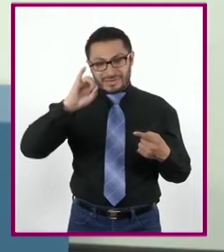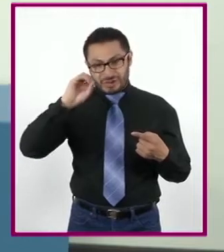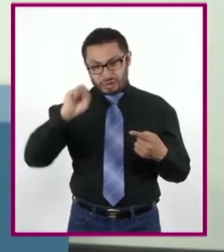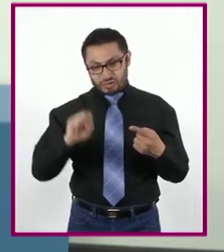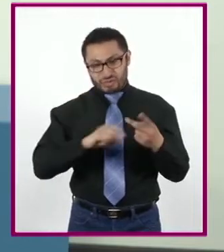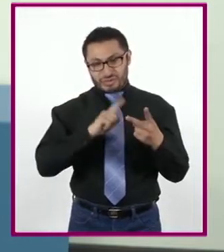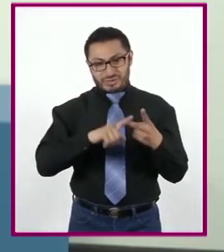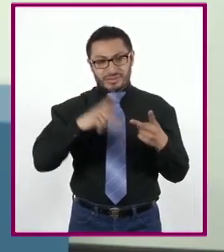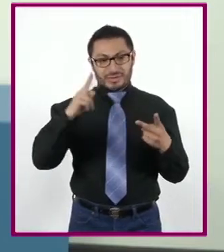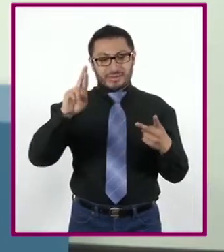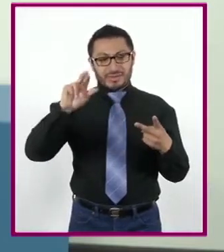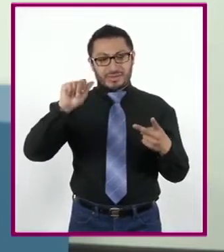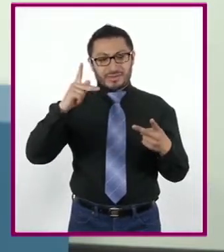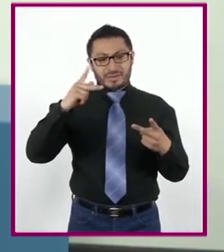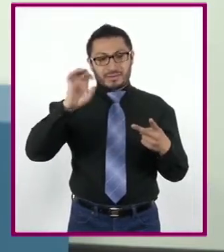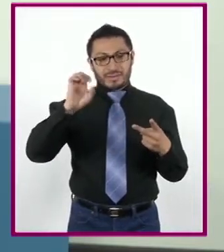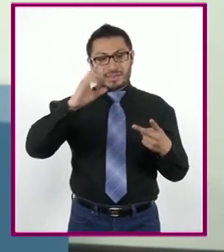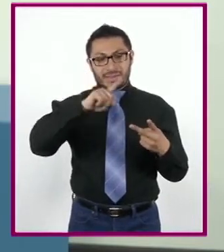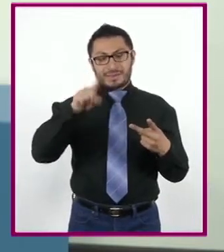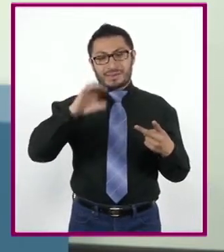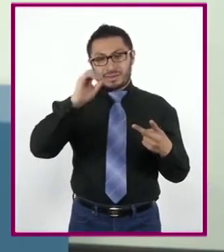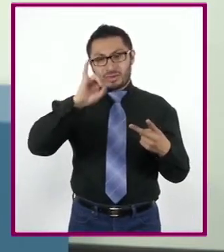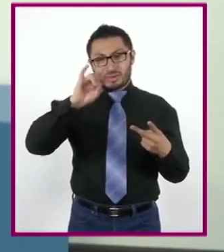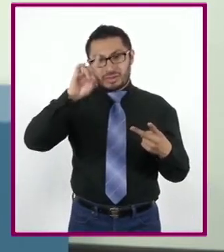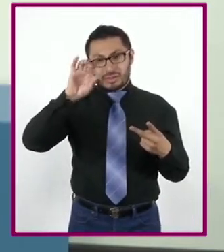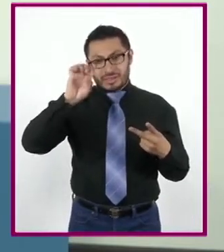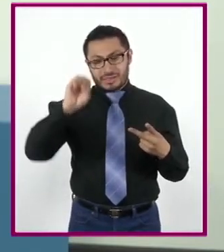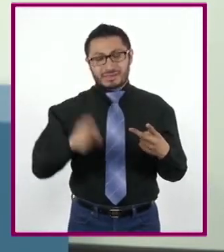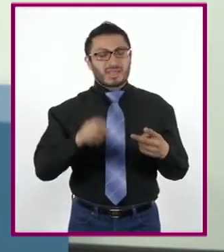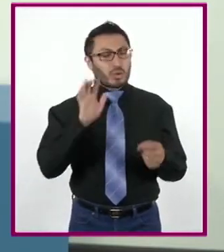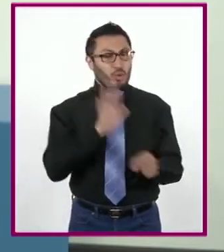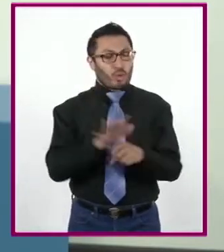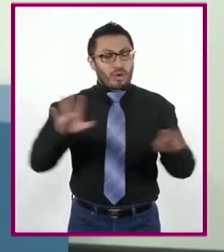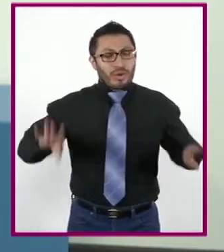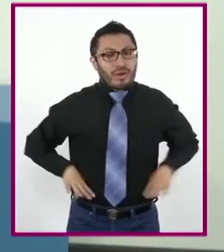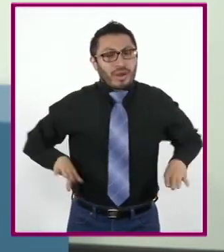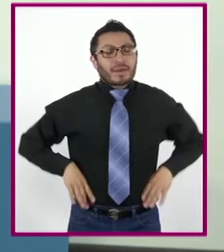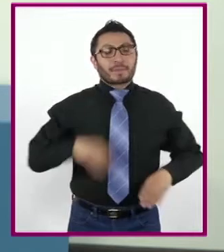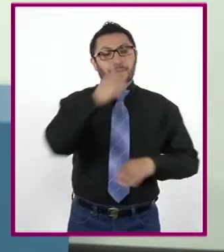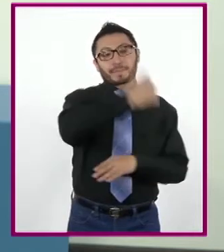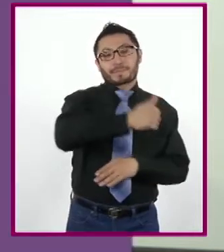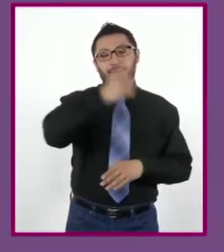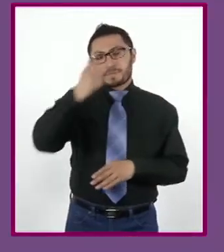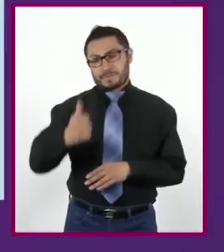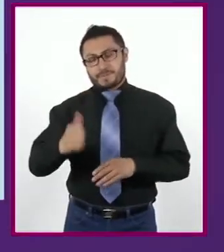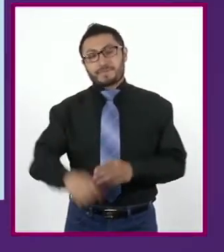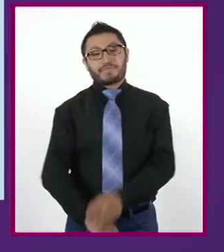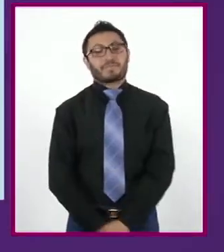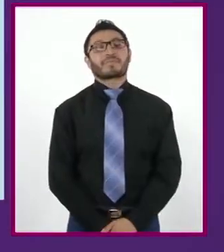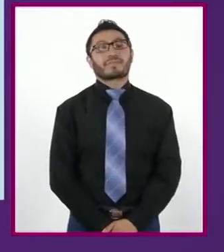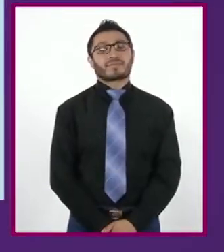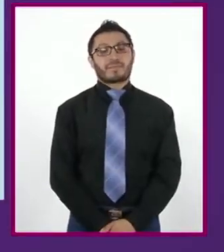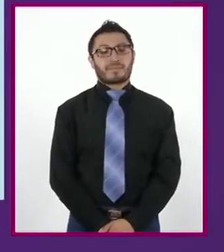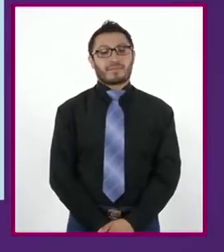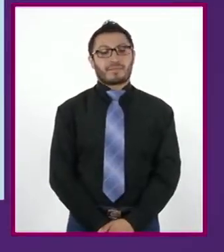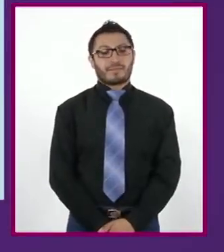y trapezoides. Veamos qué características tienen cada uno de ellos.